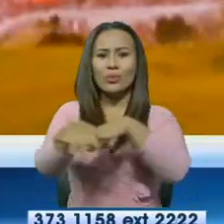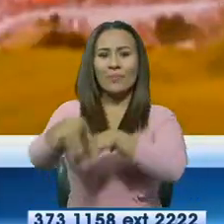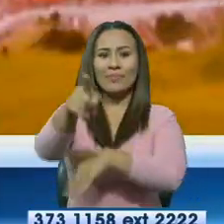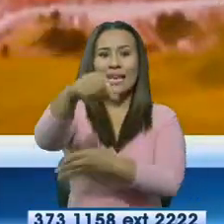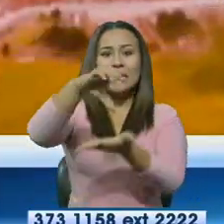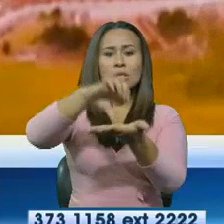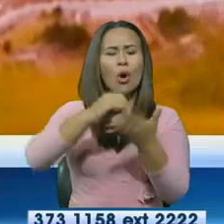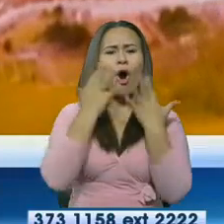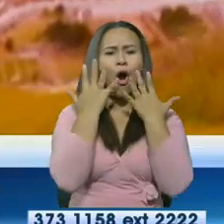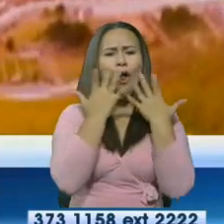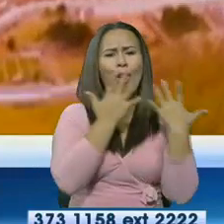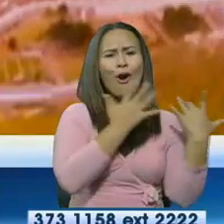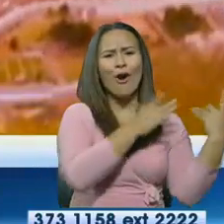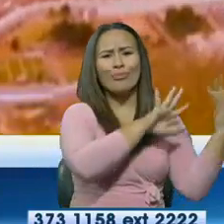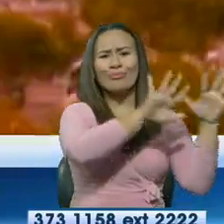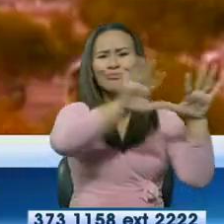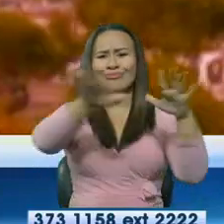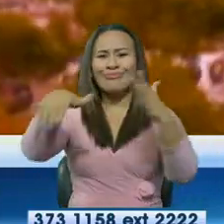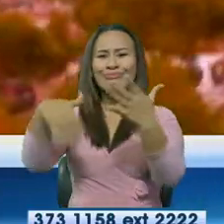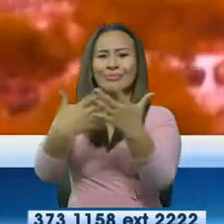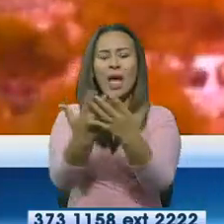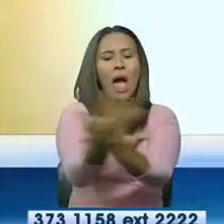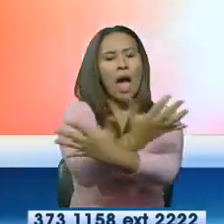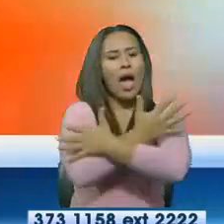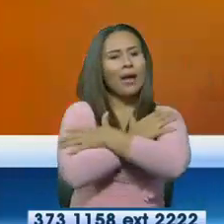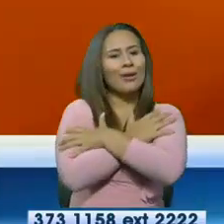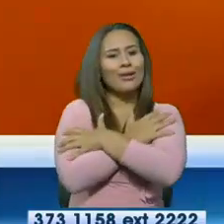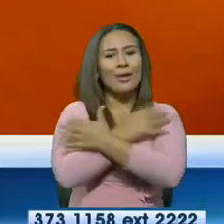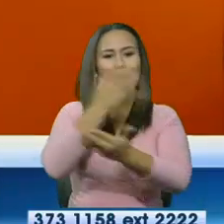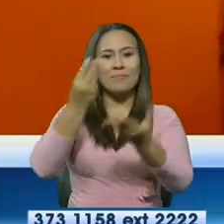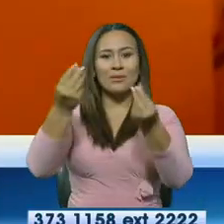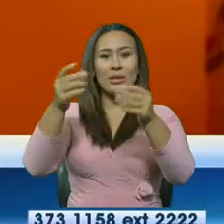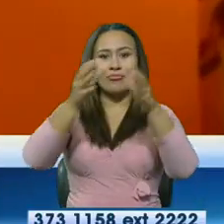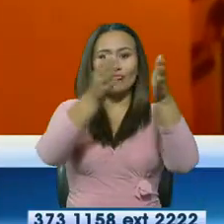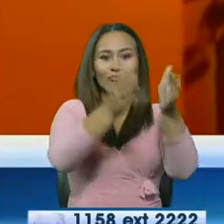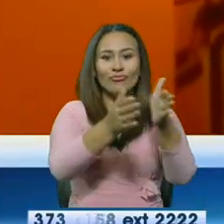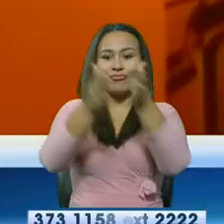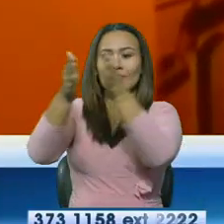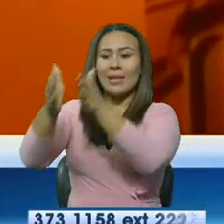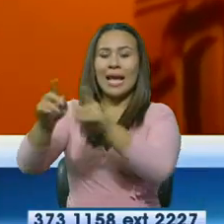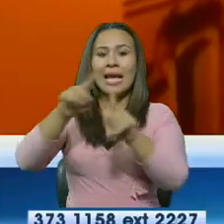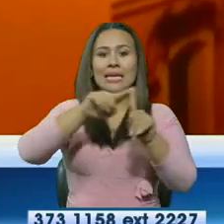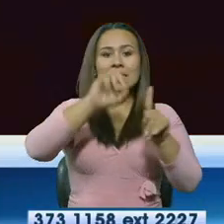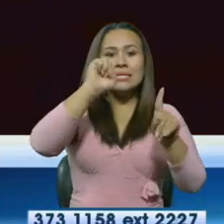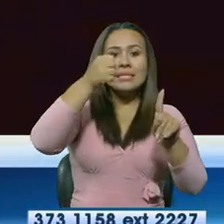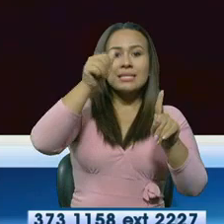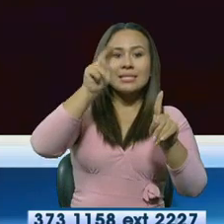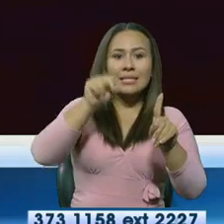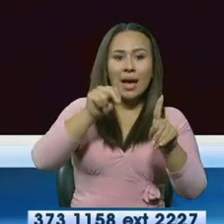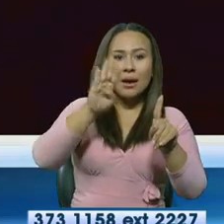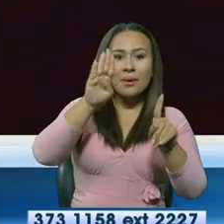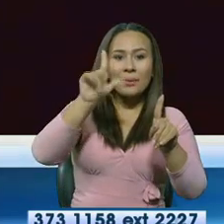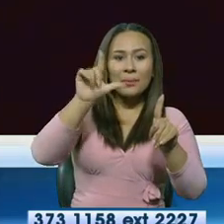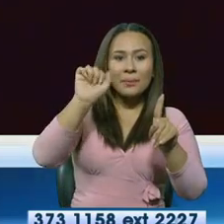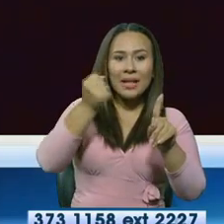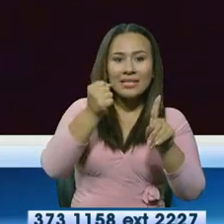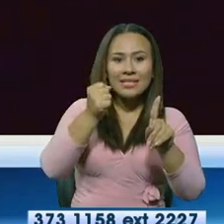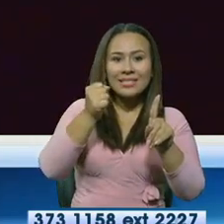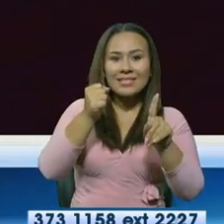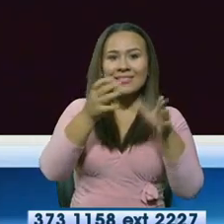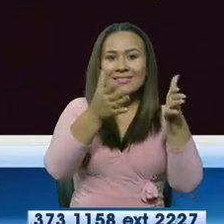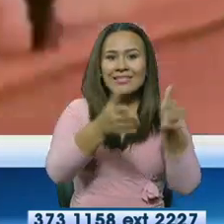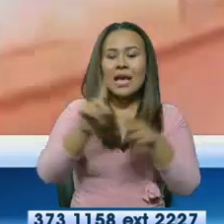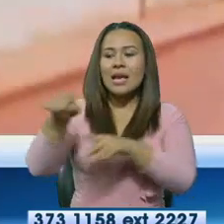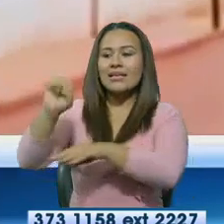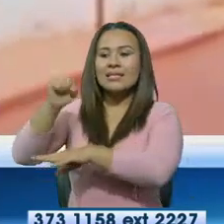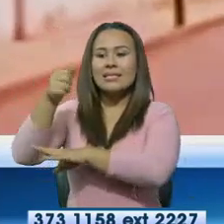ciudad multicolor que acoge a propios y extraños, que nació con dos parroquias, San Blas y San Sebastián, y se establecieron barrios como el Tejar y el